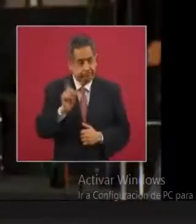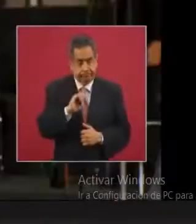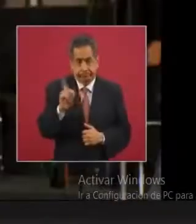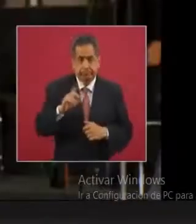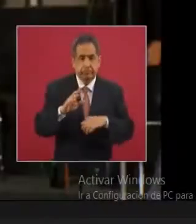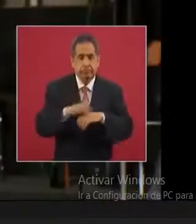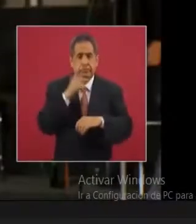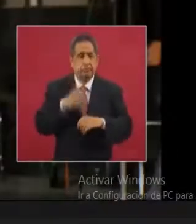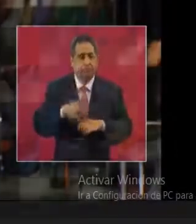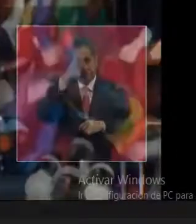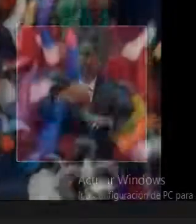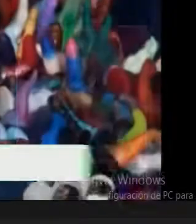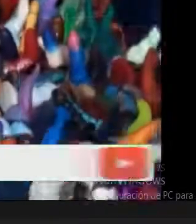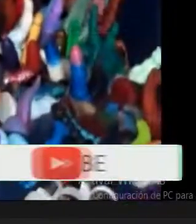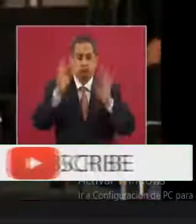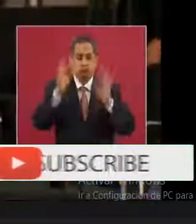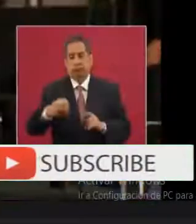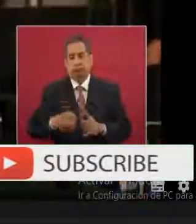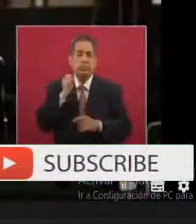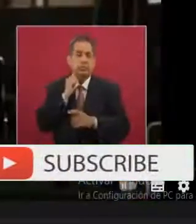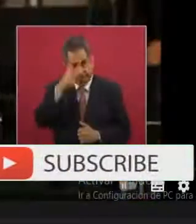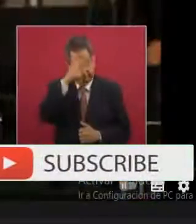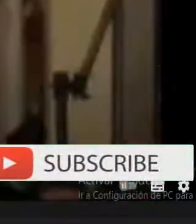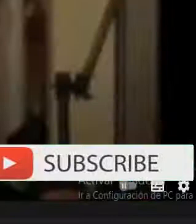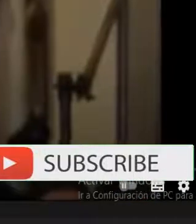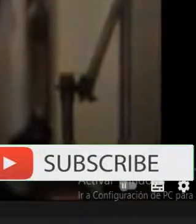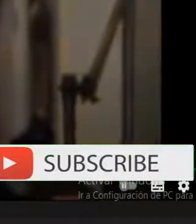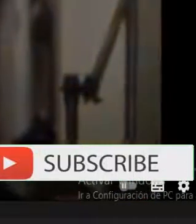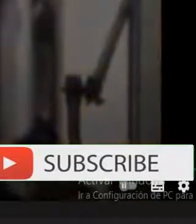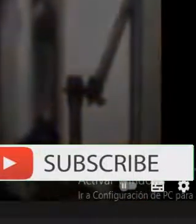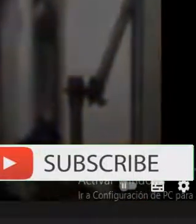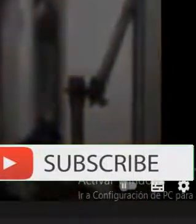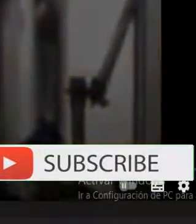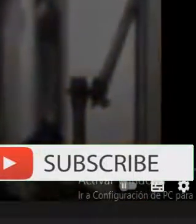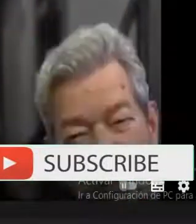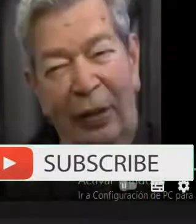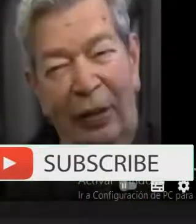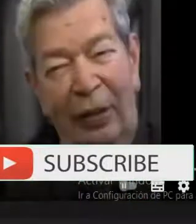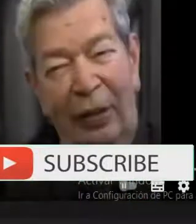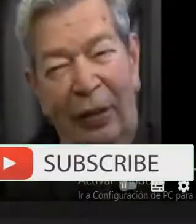Ya que múltiples consoladores siguen. No tengo culo.